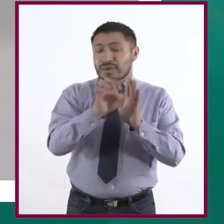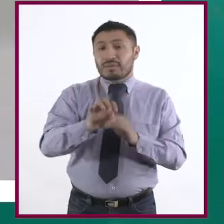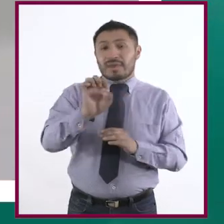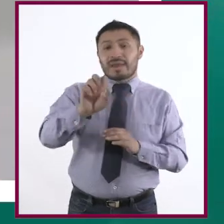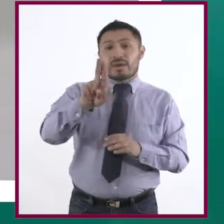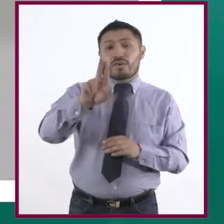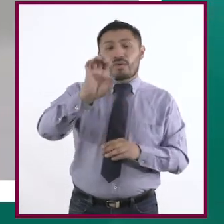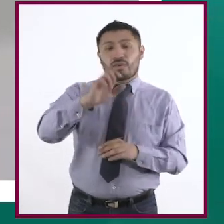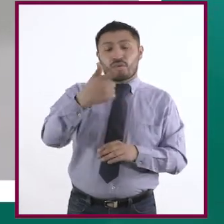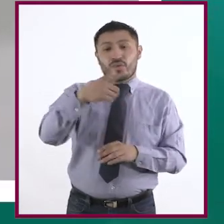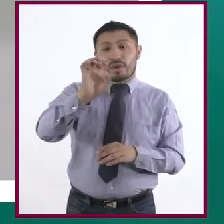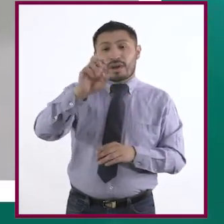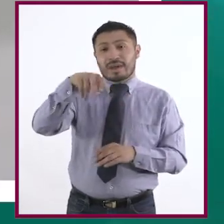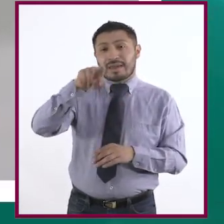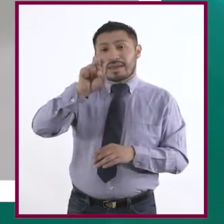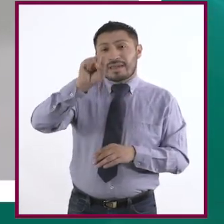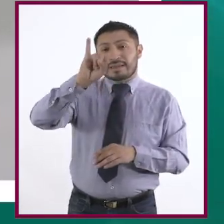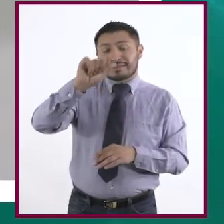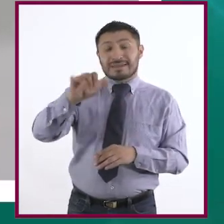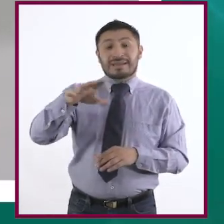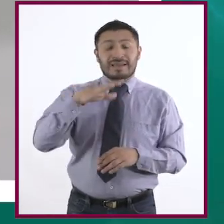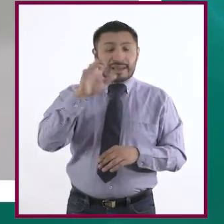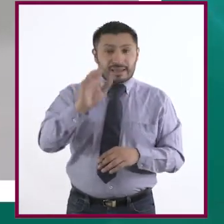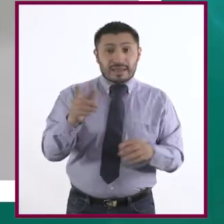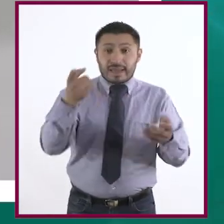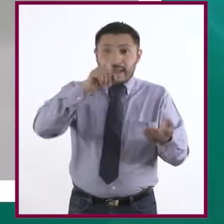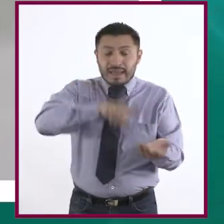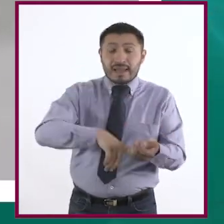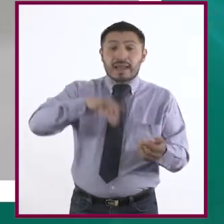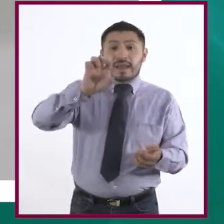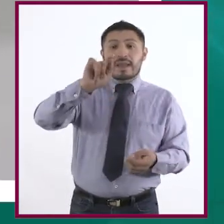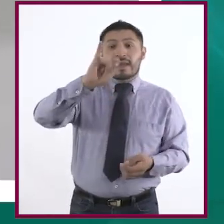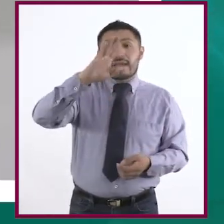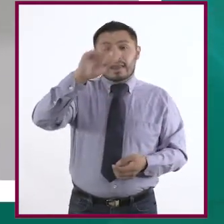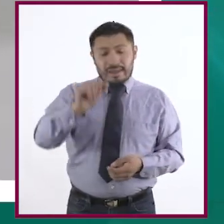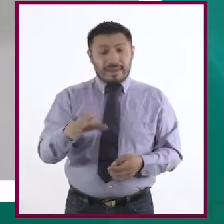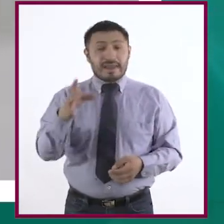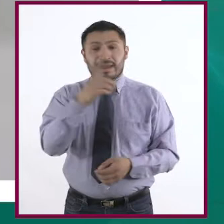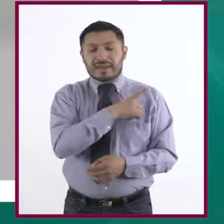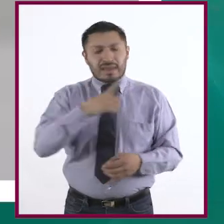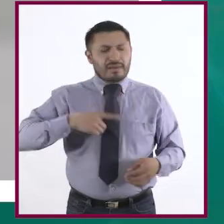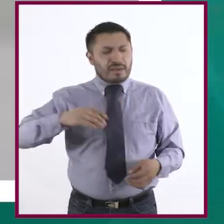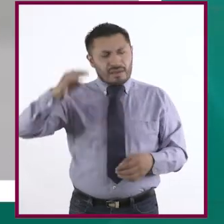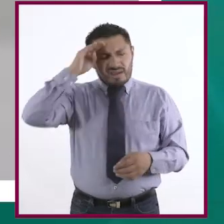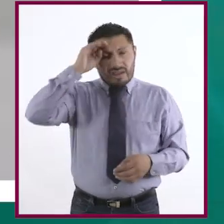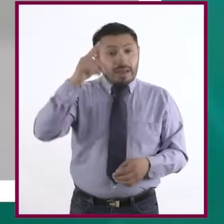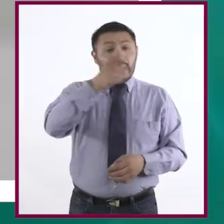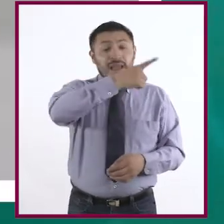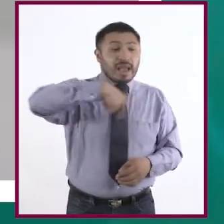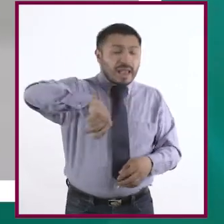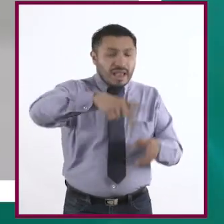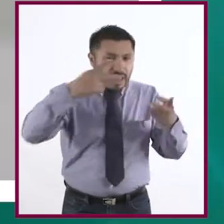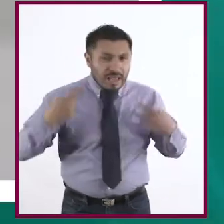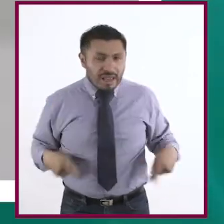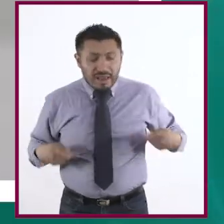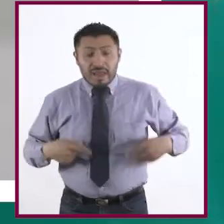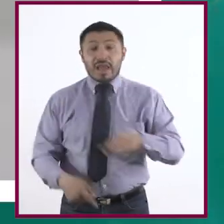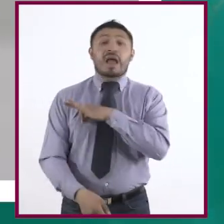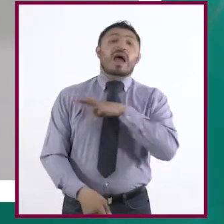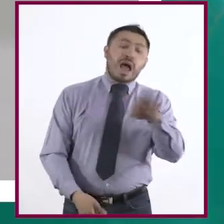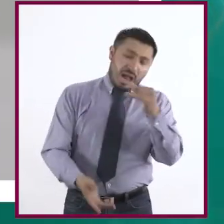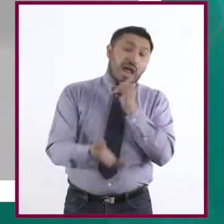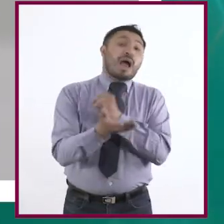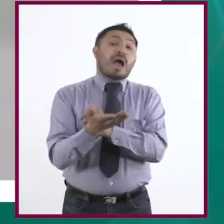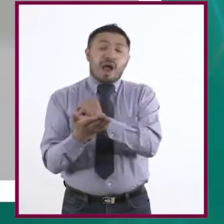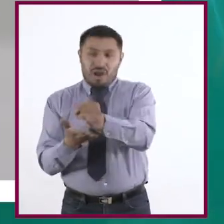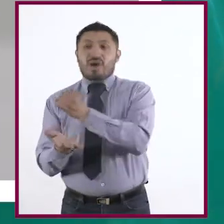ética en nuestros días tendría que considerar que sean las personas las que puedan decidir,